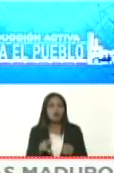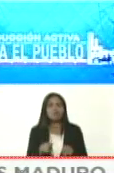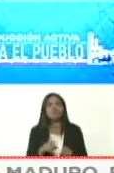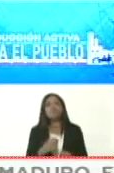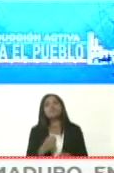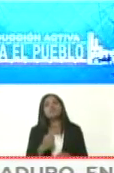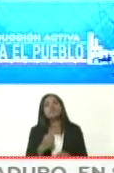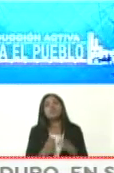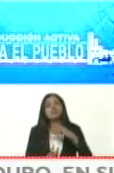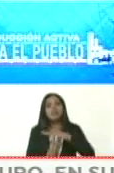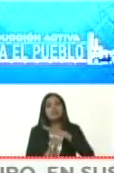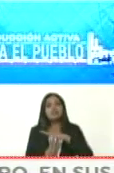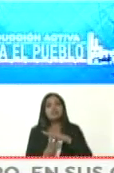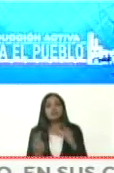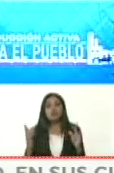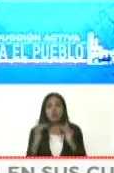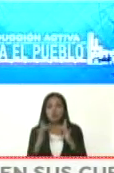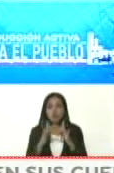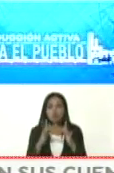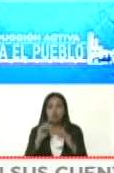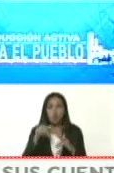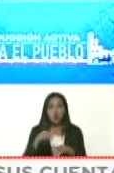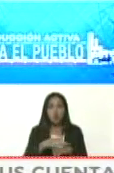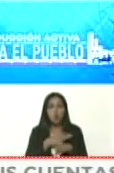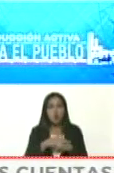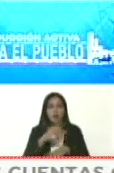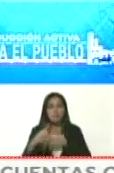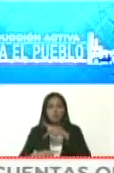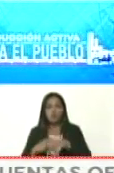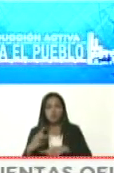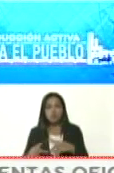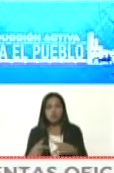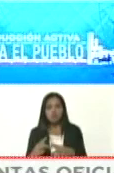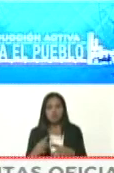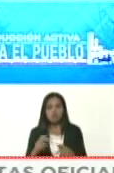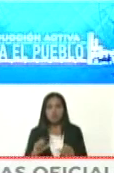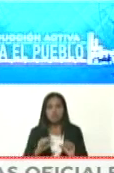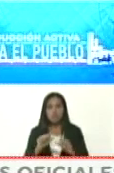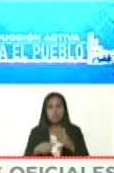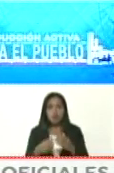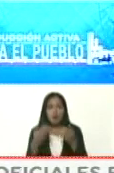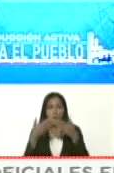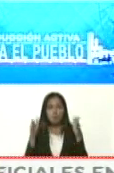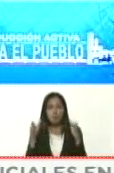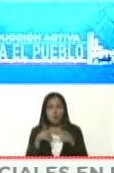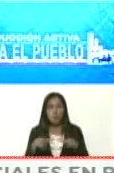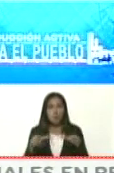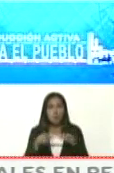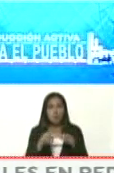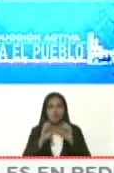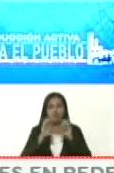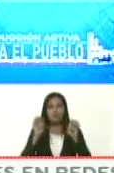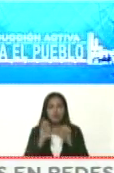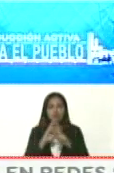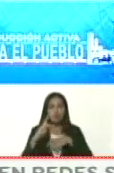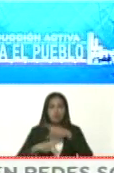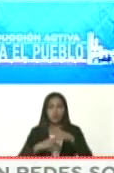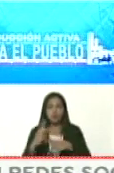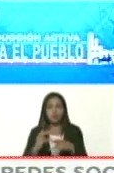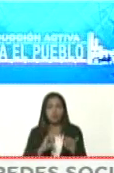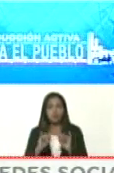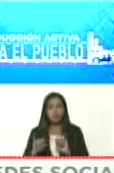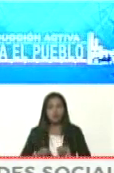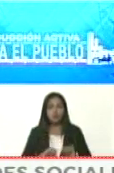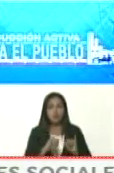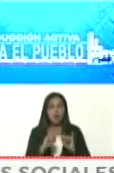Vamos a hacerle un pase hoy jueves productivo para proceder a inaugurar el núcleo de educación productiva